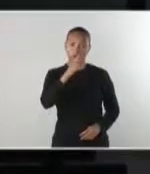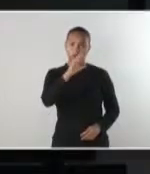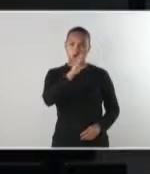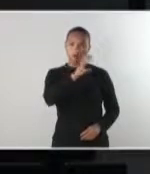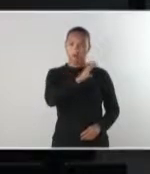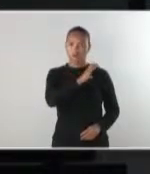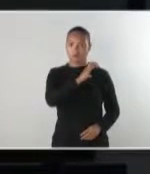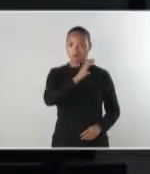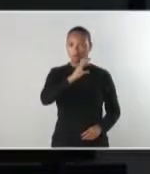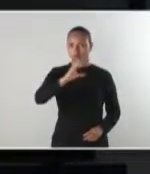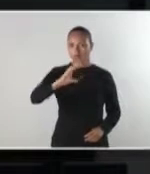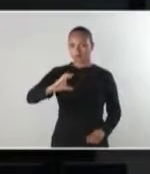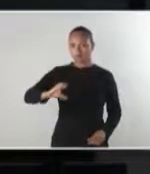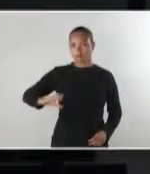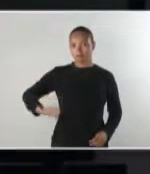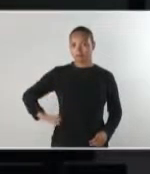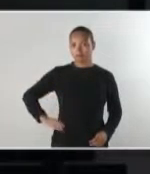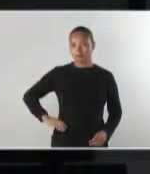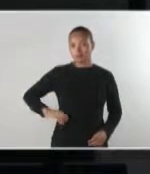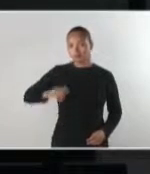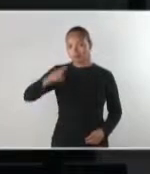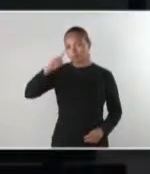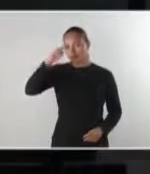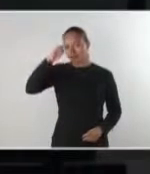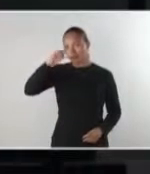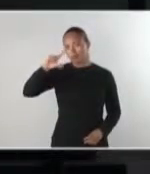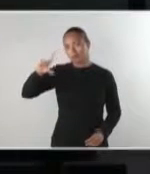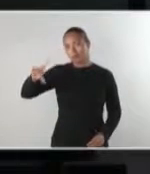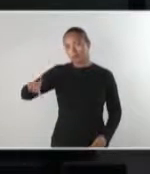en 2 rondas para abordar cada punto, con una más para